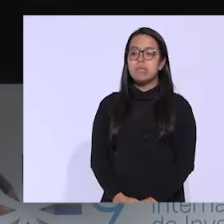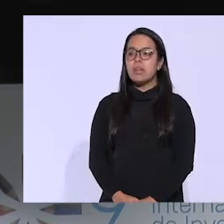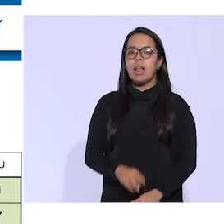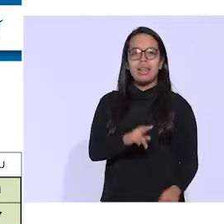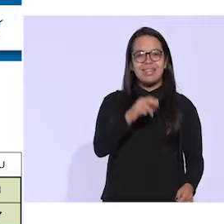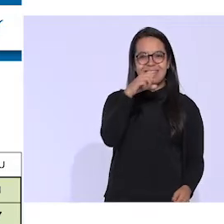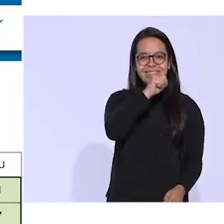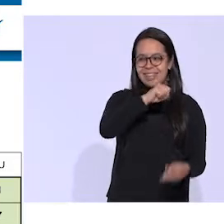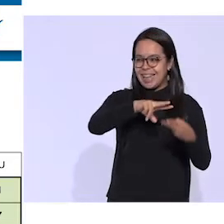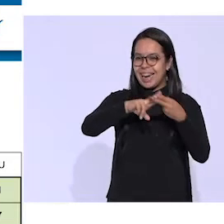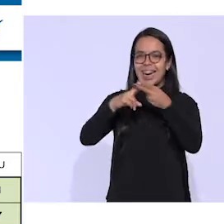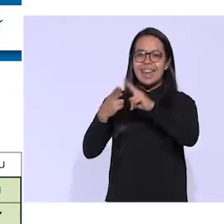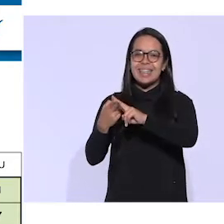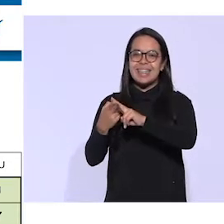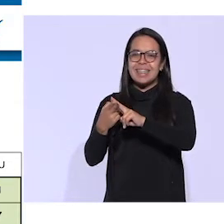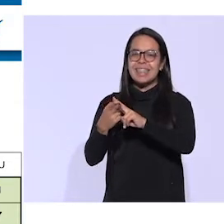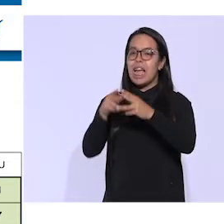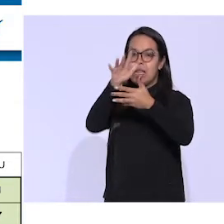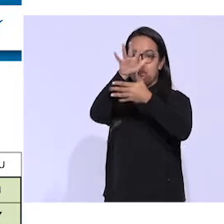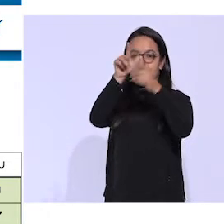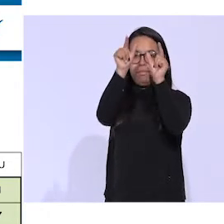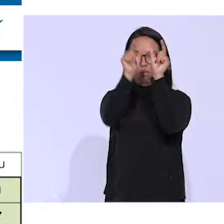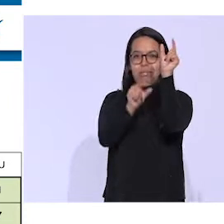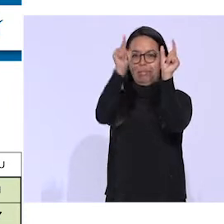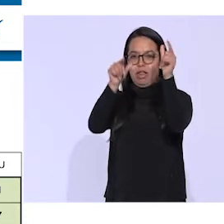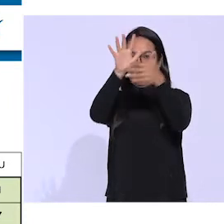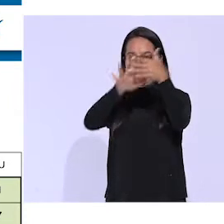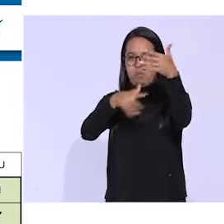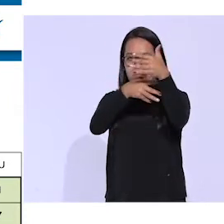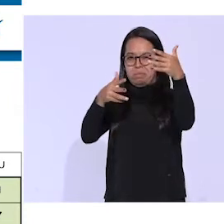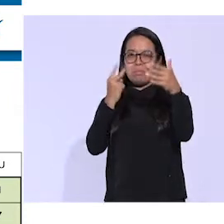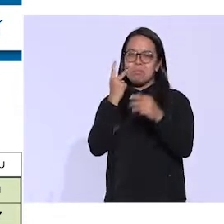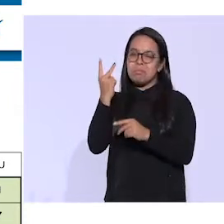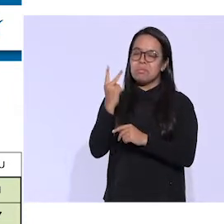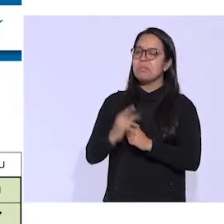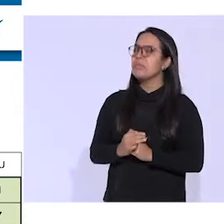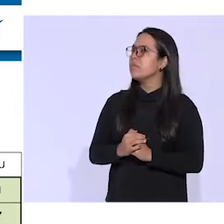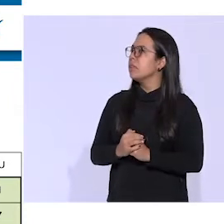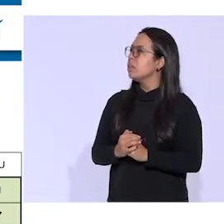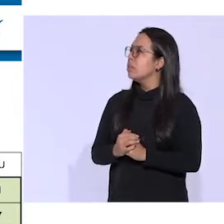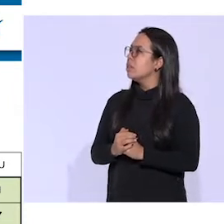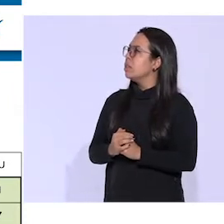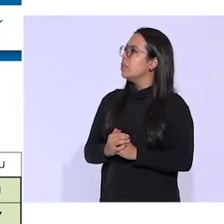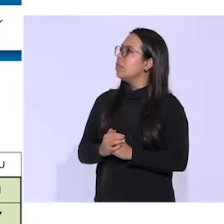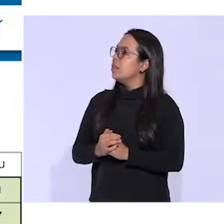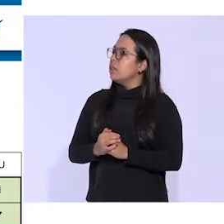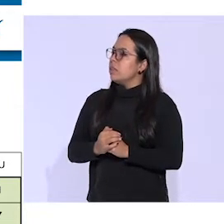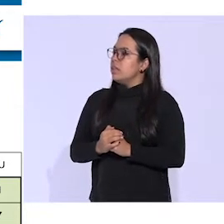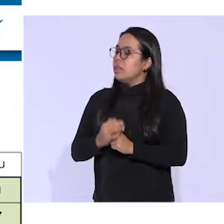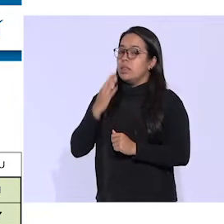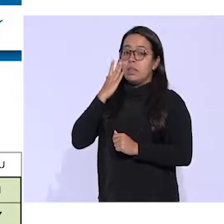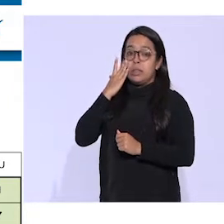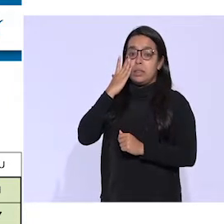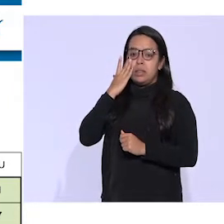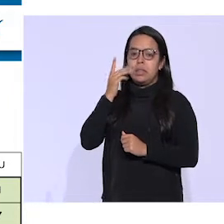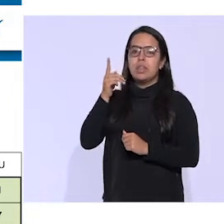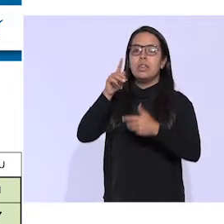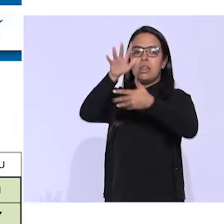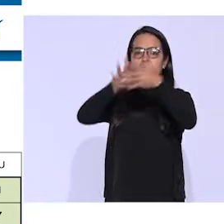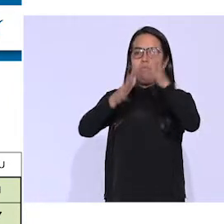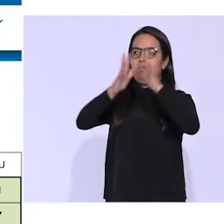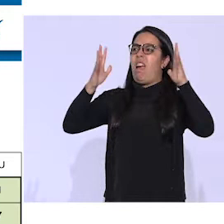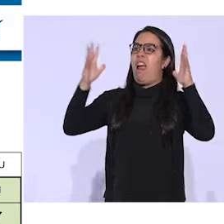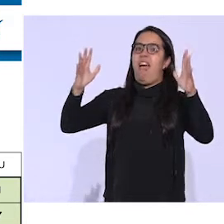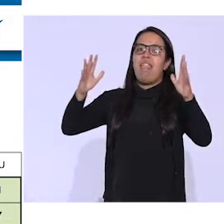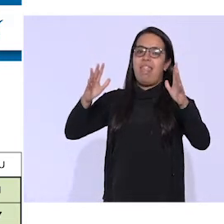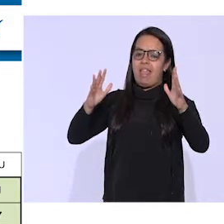existe con las variables que hemos utilizado, pues hemos creado, como decía nuestra compañera, no una tabla, un tablón.